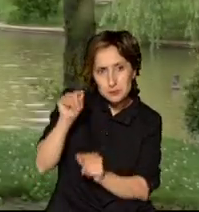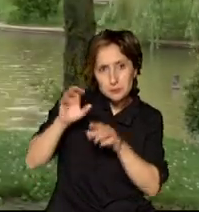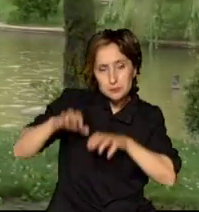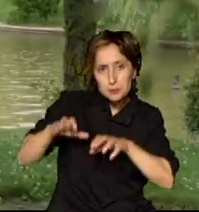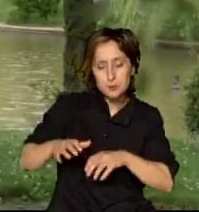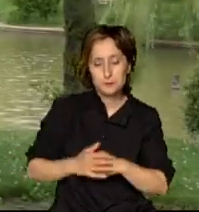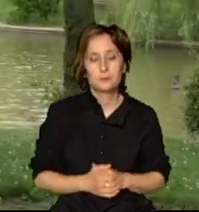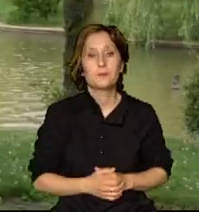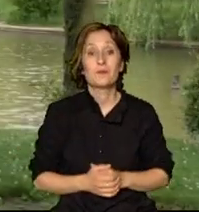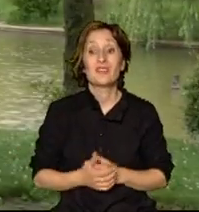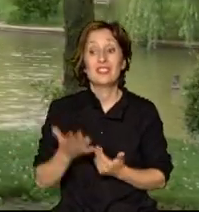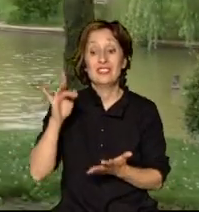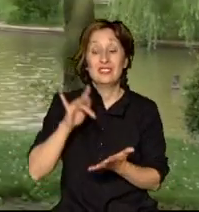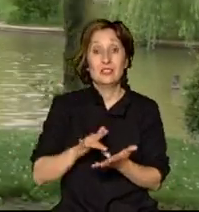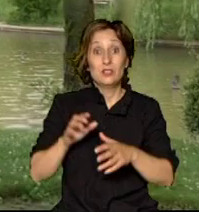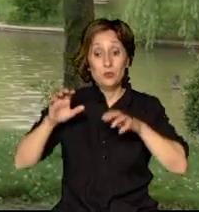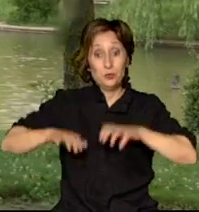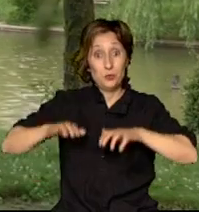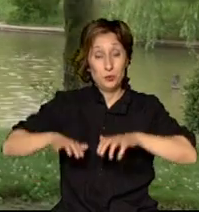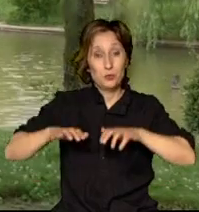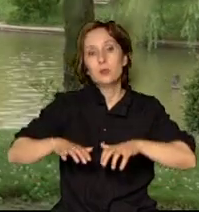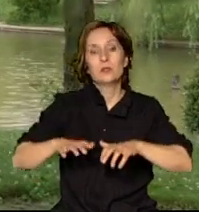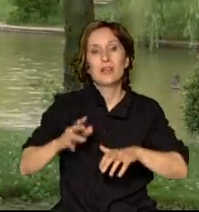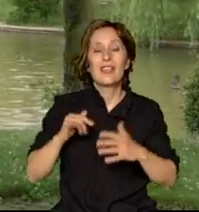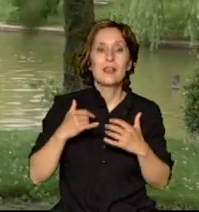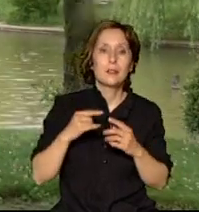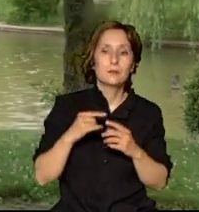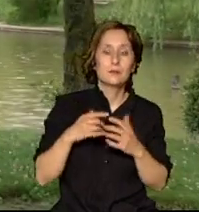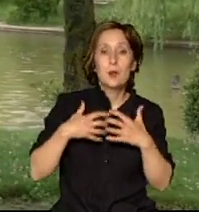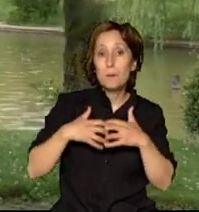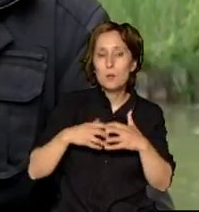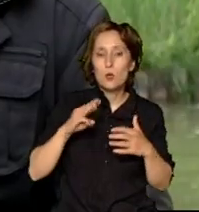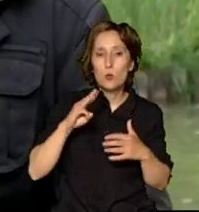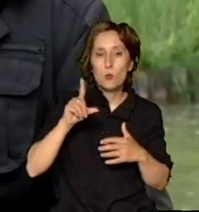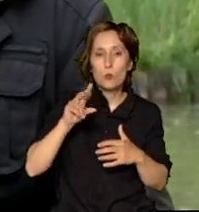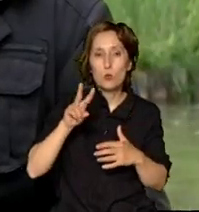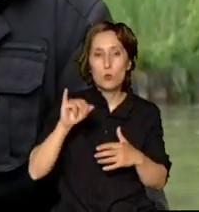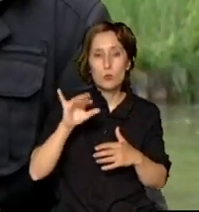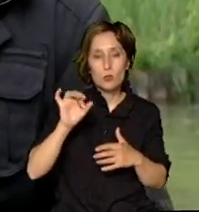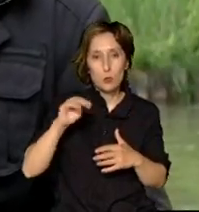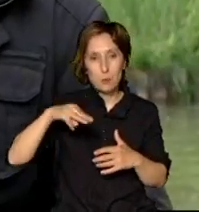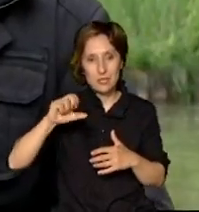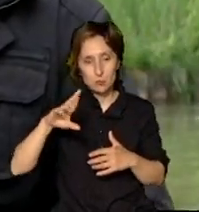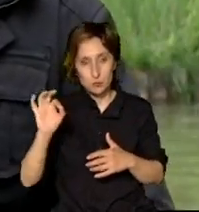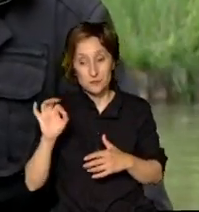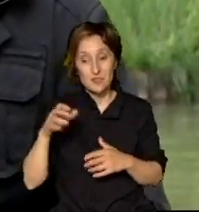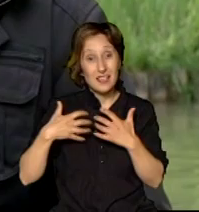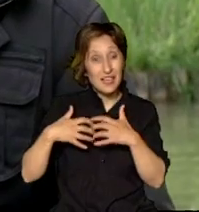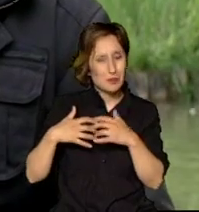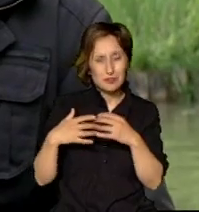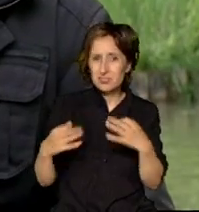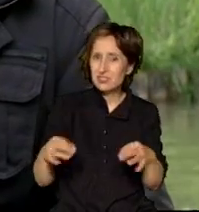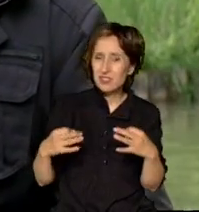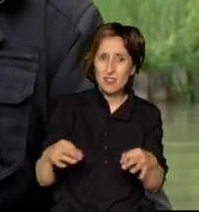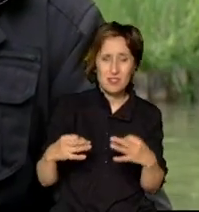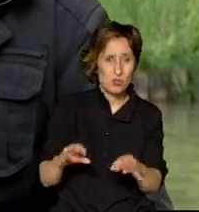precipitación. En este caso, en el caso de la precipitación, pues tenemos unos aparatos que se llaman pluviómetros, son aparatos muy